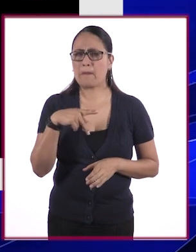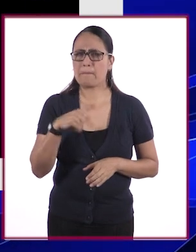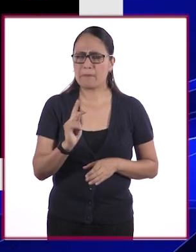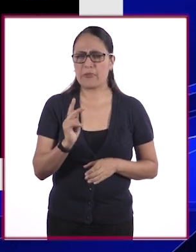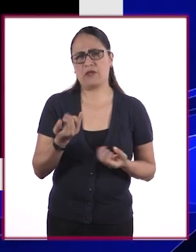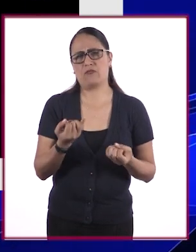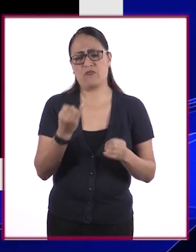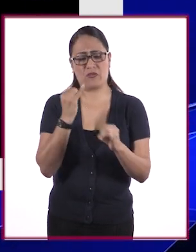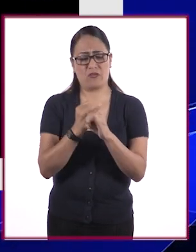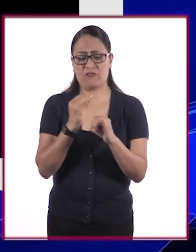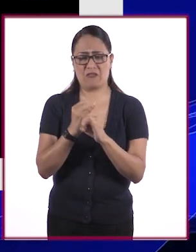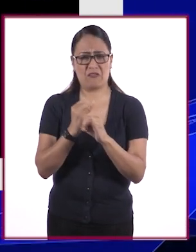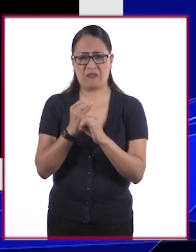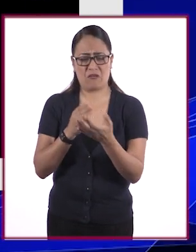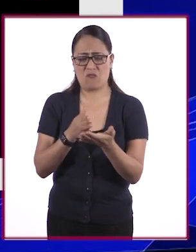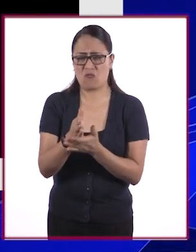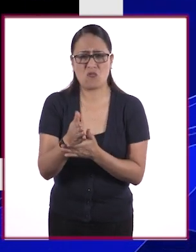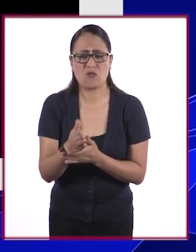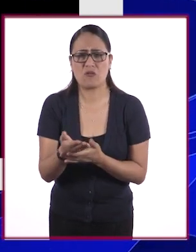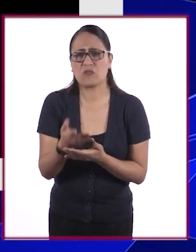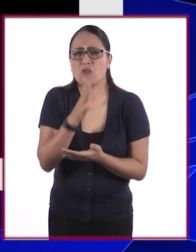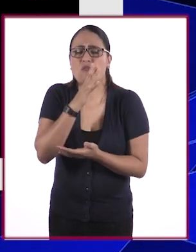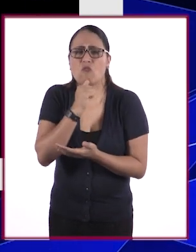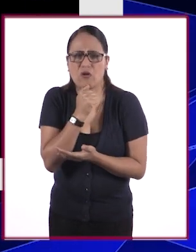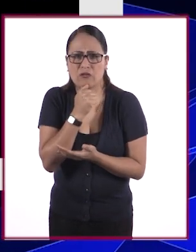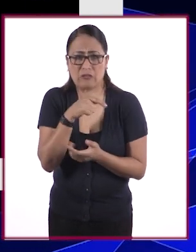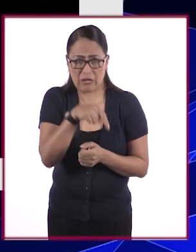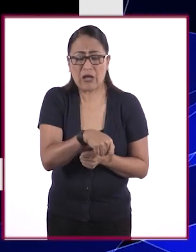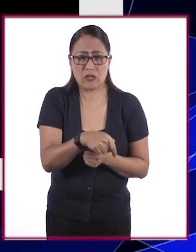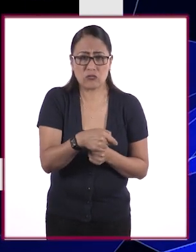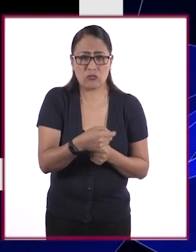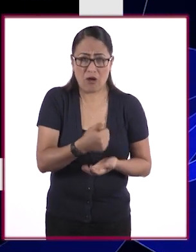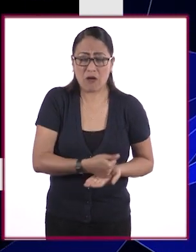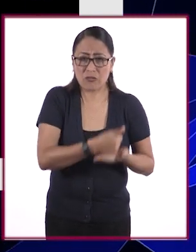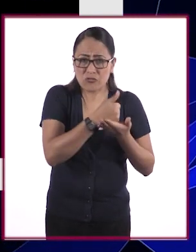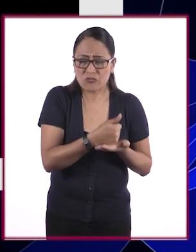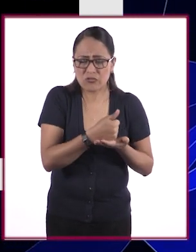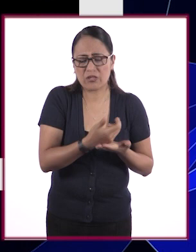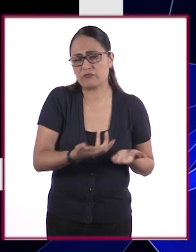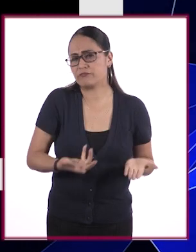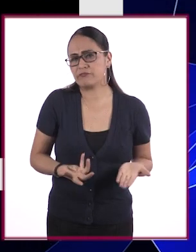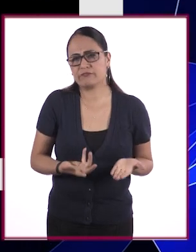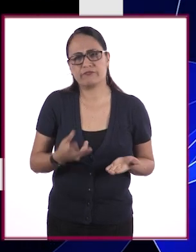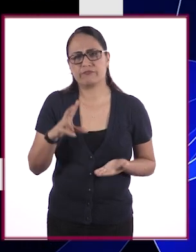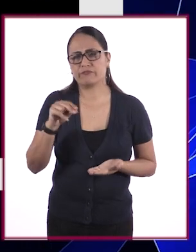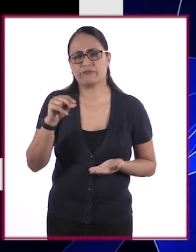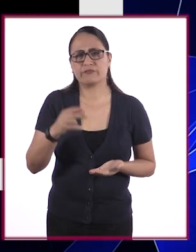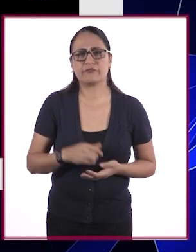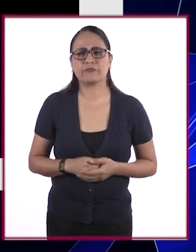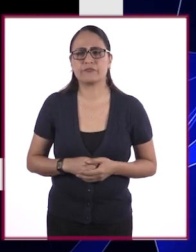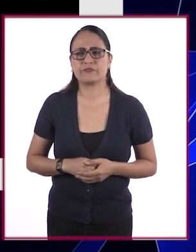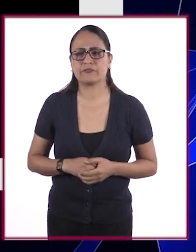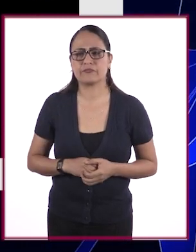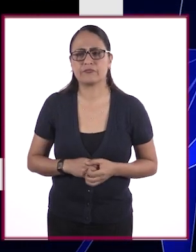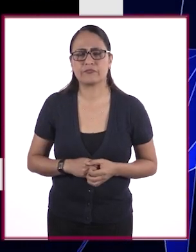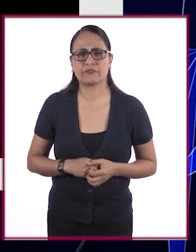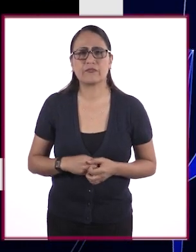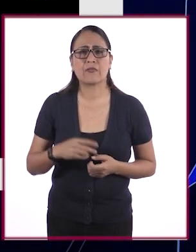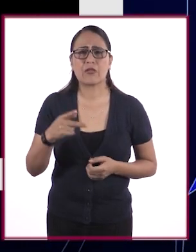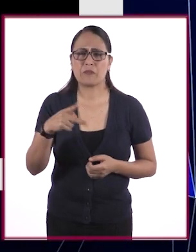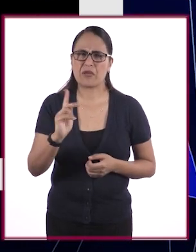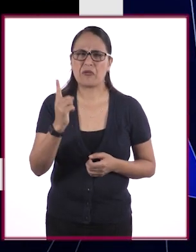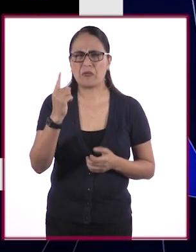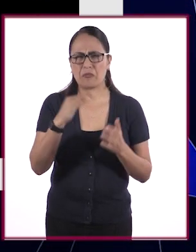puedo acceder a esas fuentes de información, a los repositorios que hay de información en todo el mundo. Pero todavía en